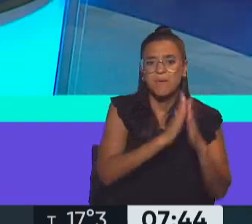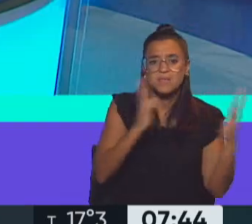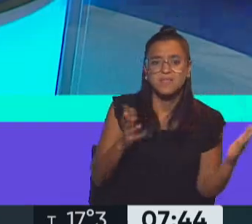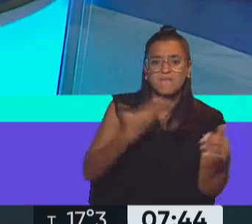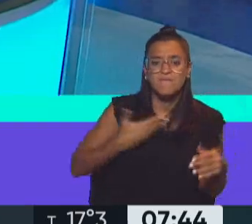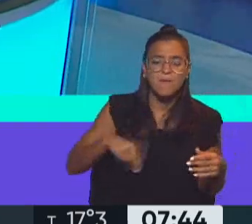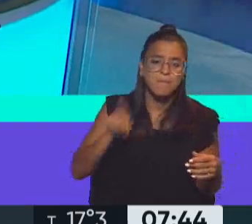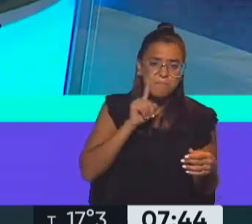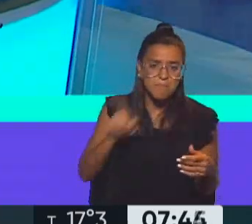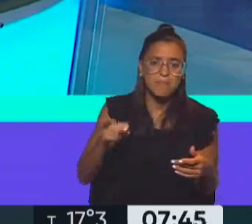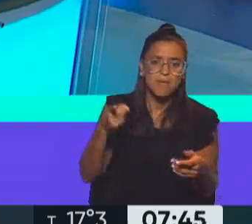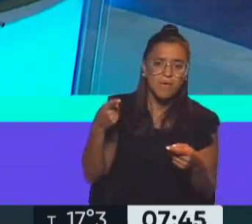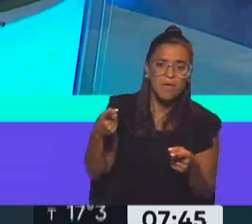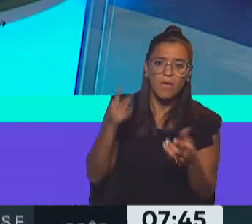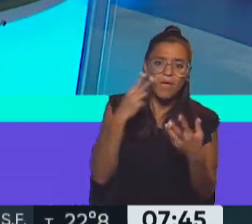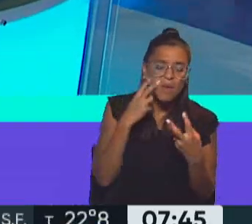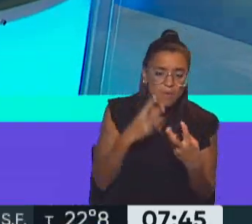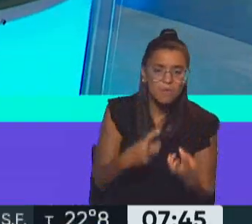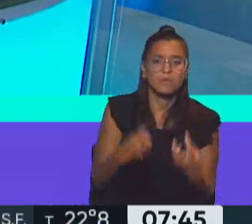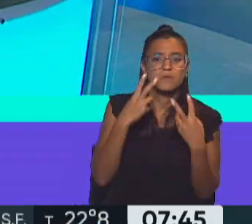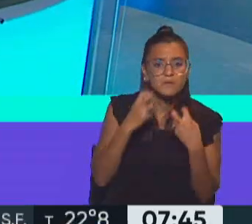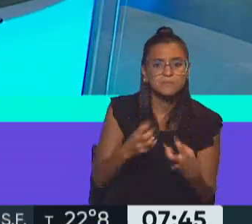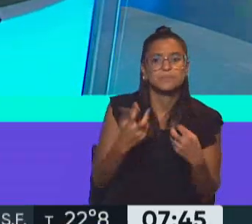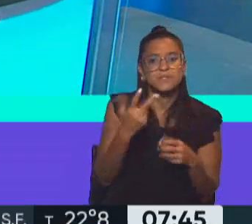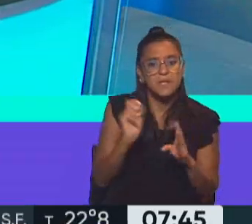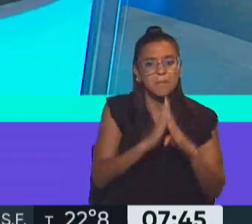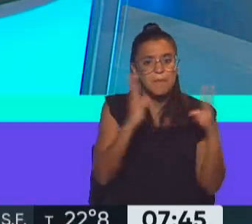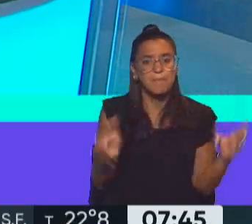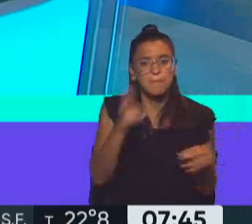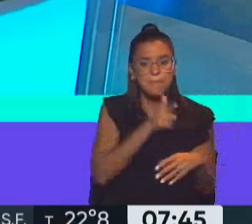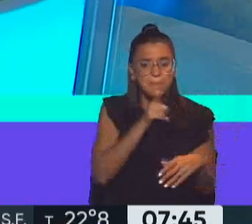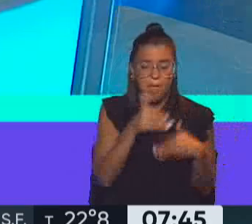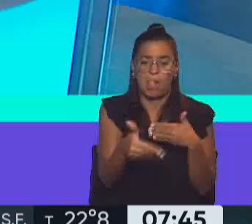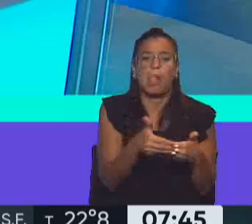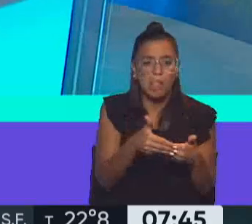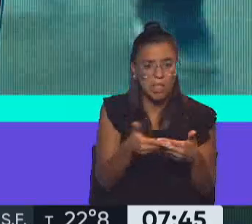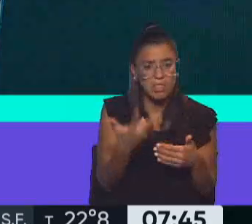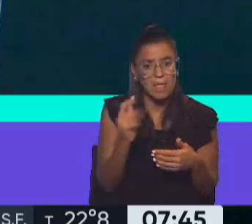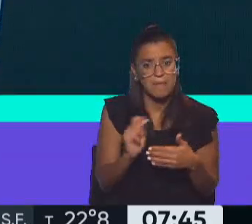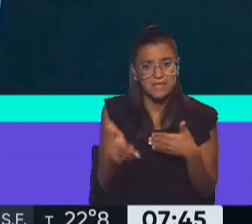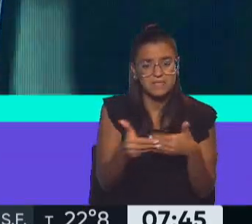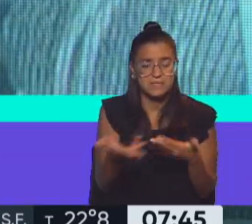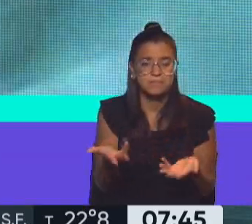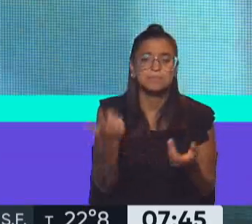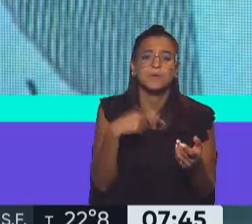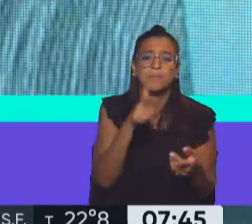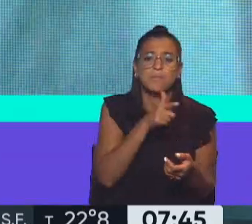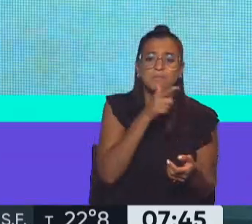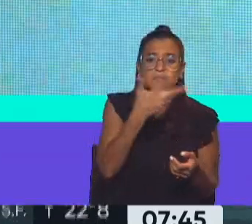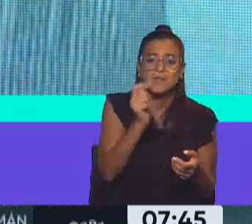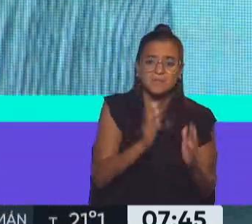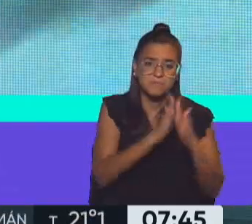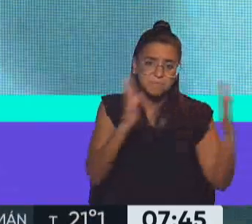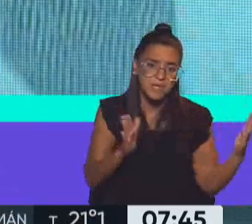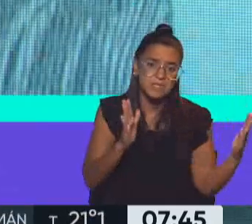al Fondo Monetario Internacional revisando las cuentas de la República Argentina cada 3 meses, que parece un plazo demasiado corto, ¿no? Lo que pasa es que el plazo de 3 meses de